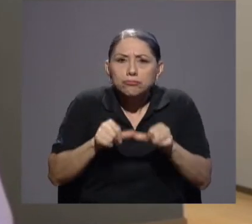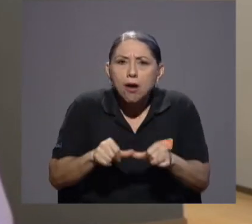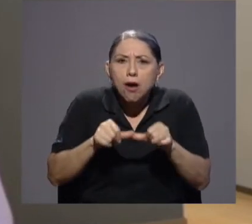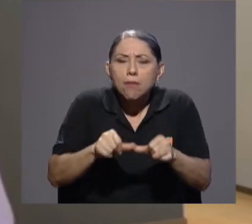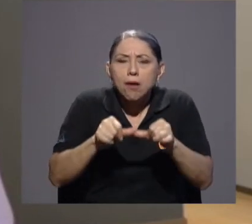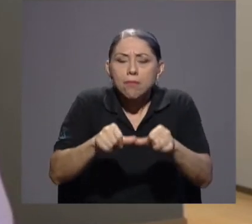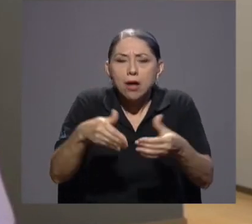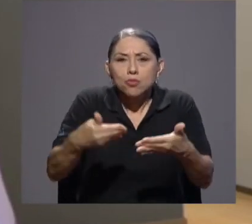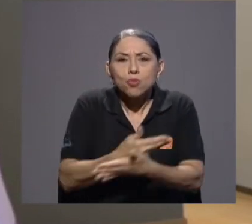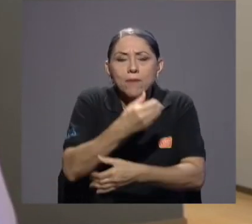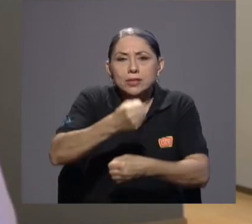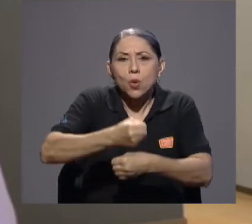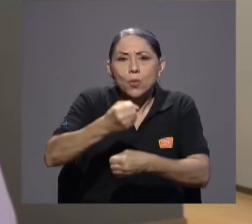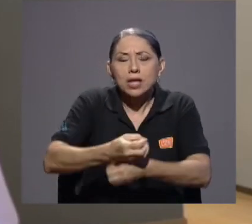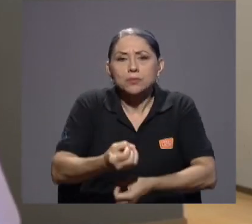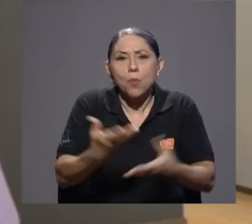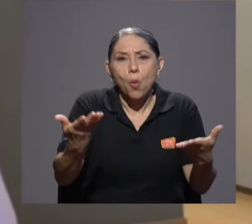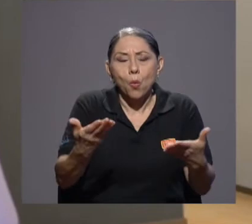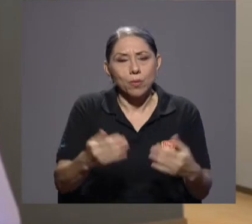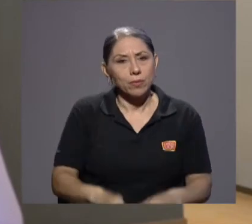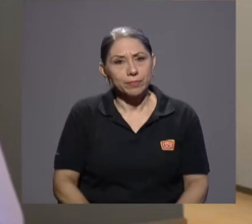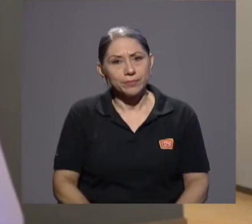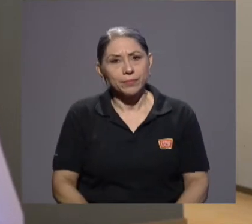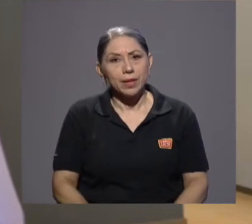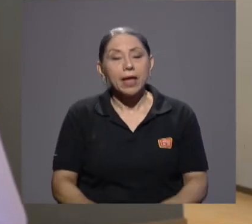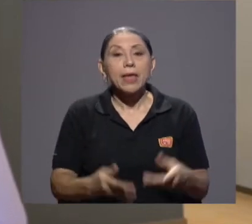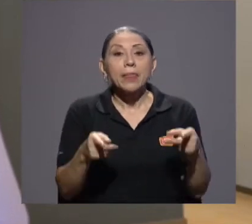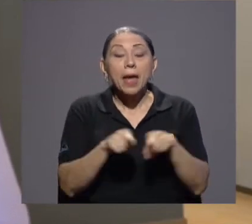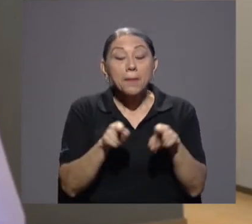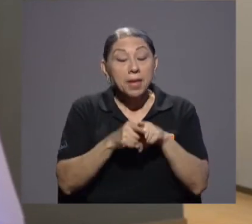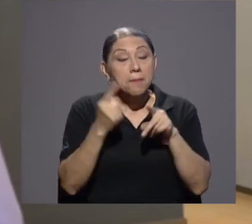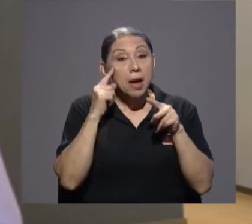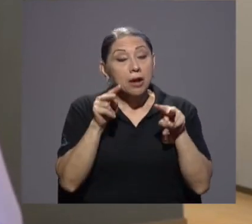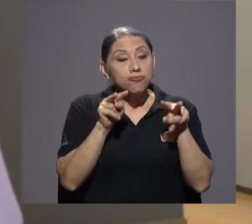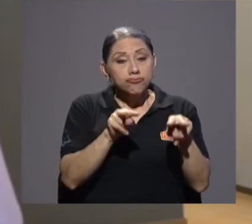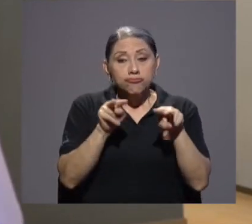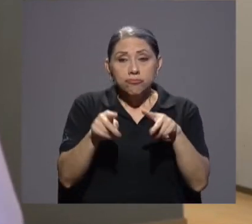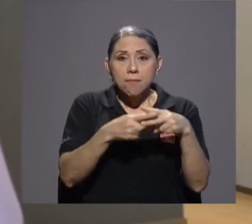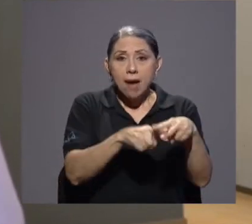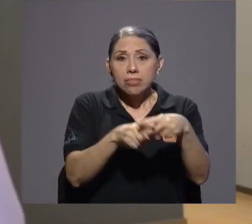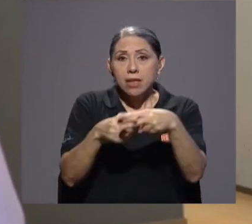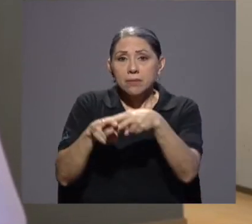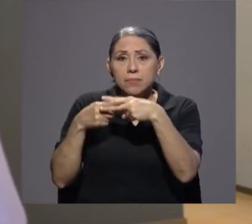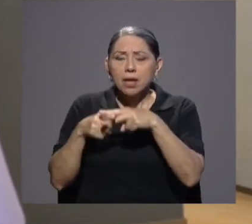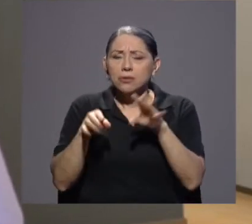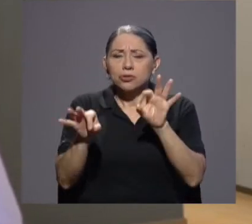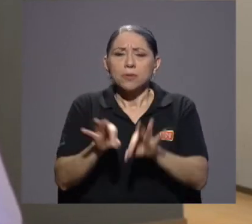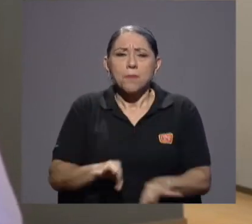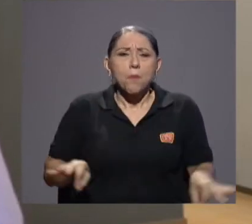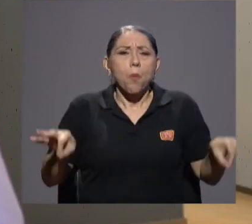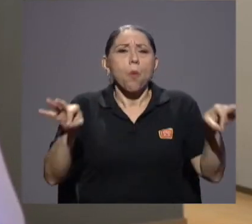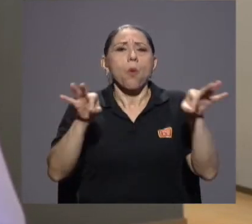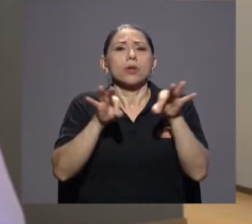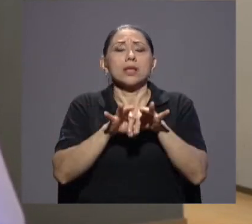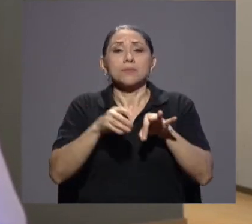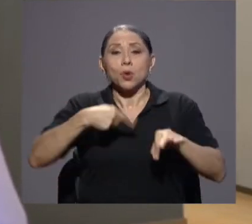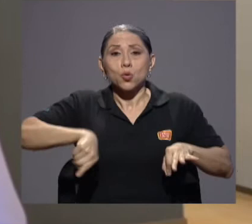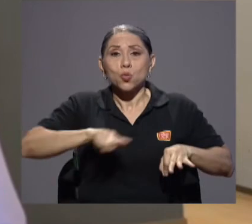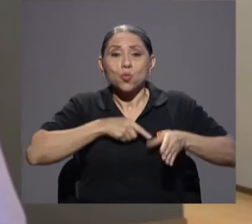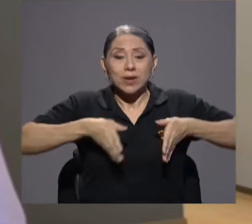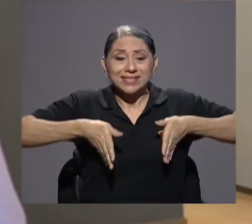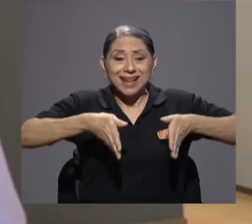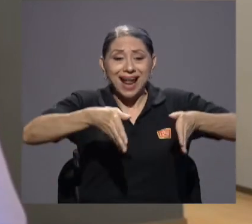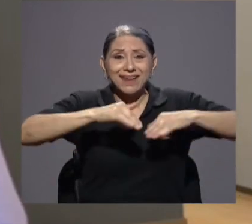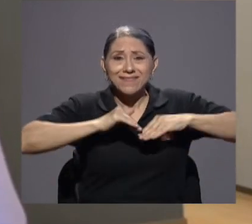se sigan desarrollando. El mantenimiento es importantísimo en nuestro país porque nuestra red vial es vasta,